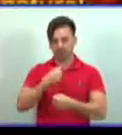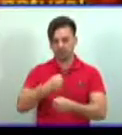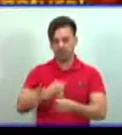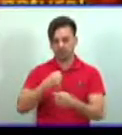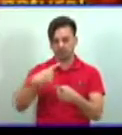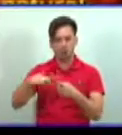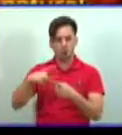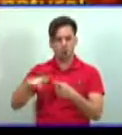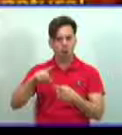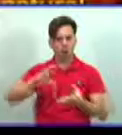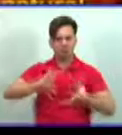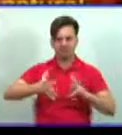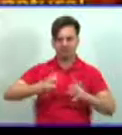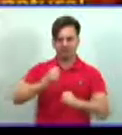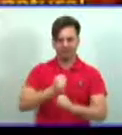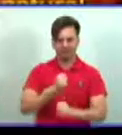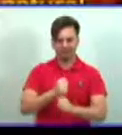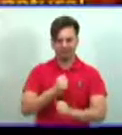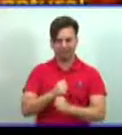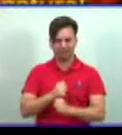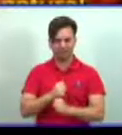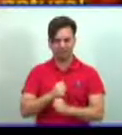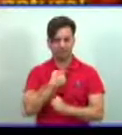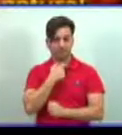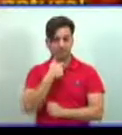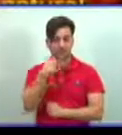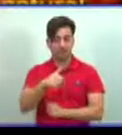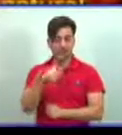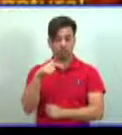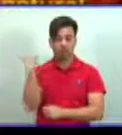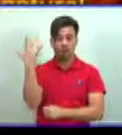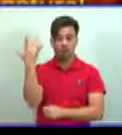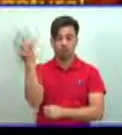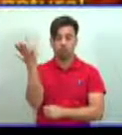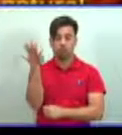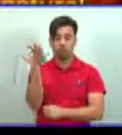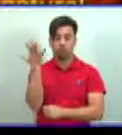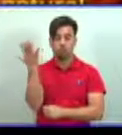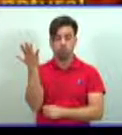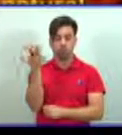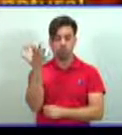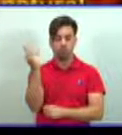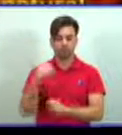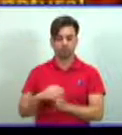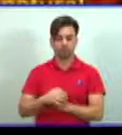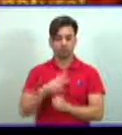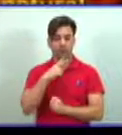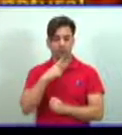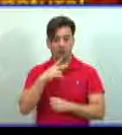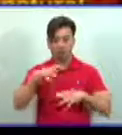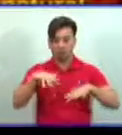los gobiernos emplean grandes inversiones en la explotación de combustibles fósiles y no así en la explotación de